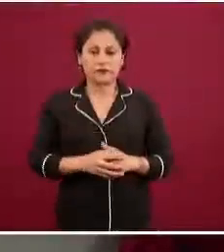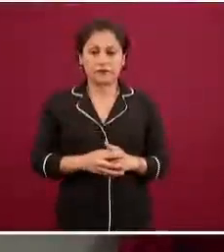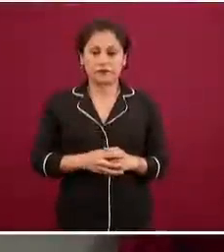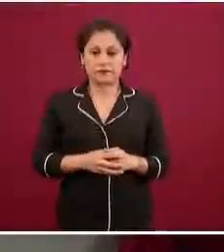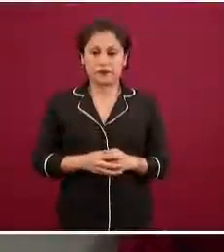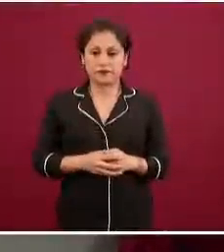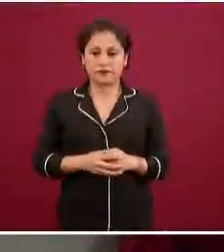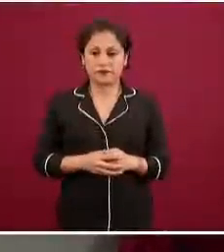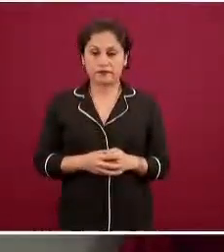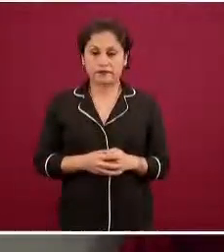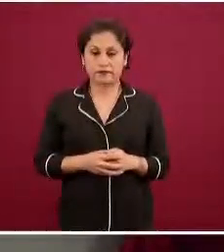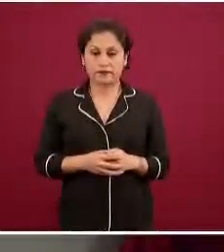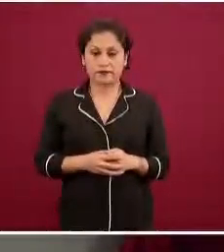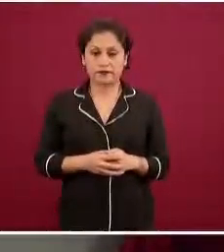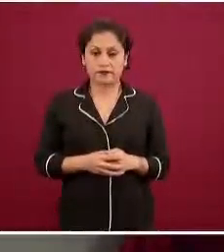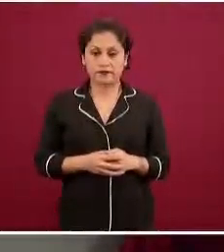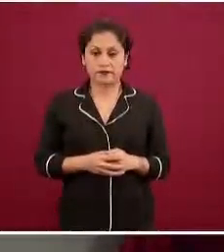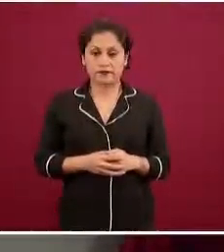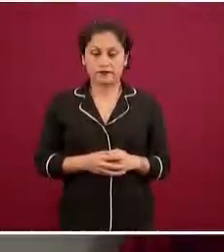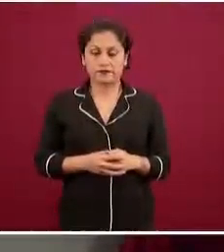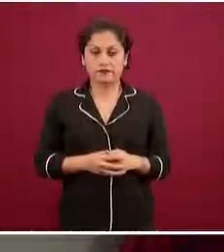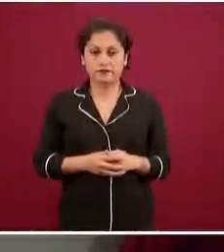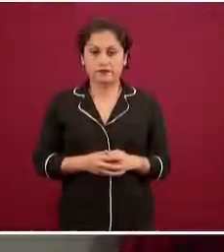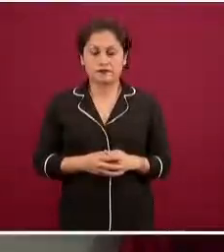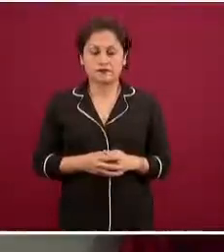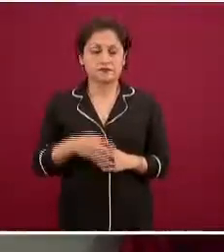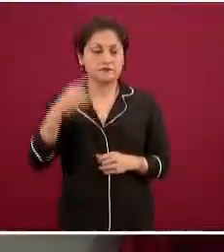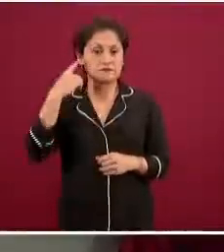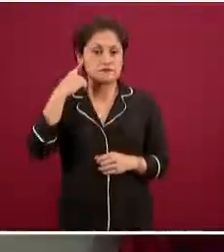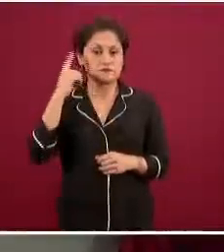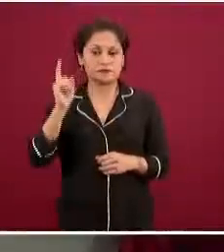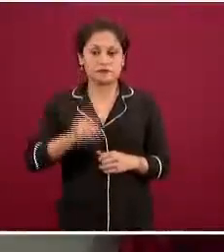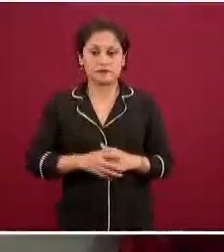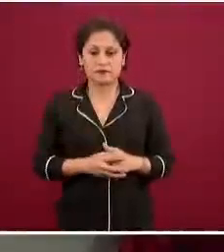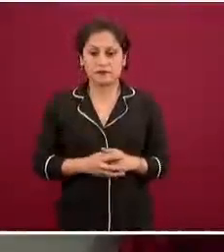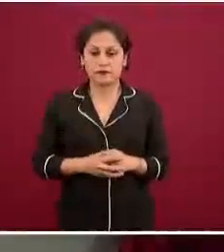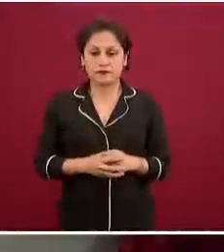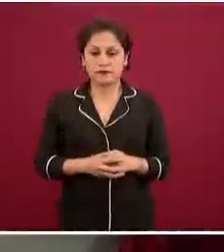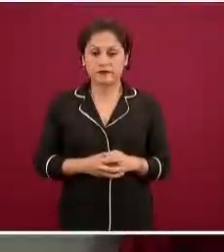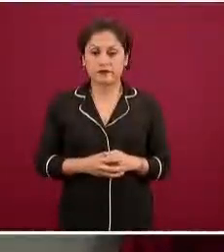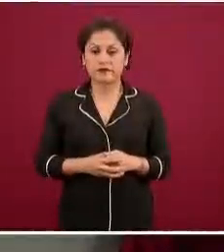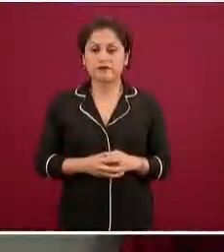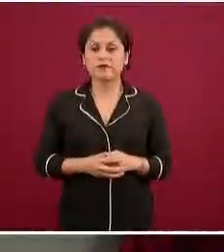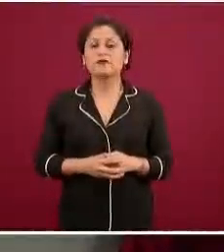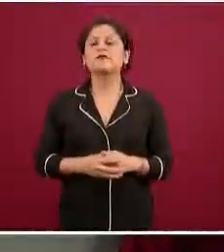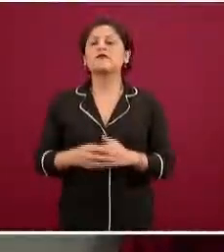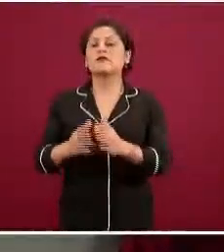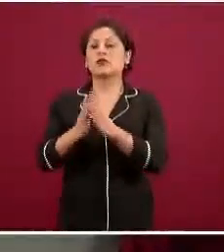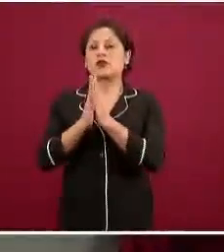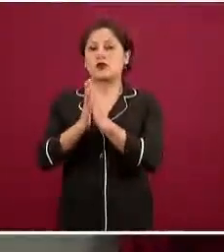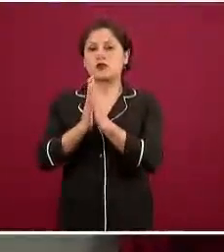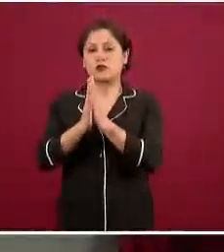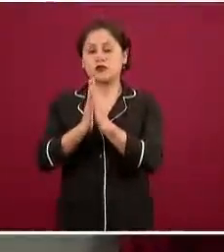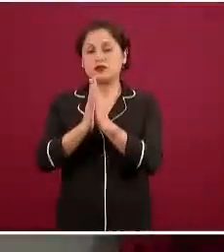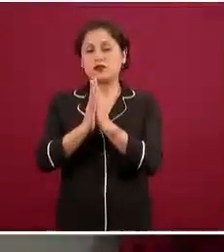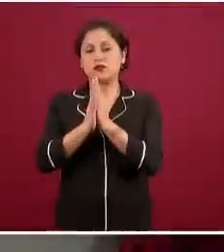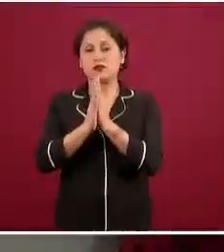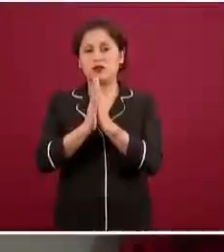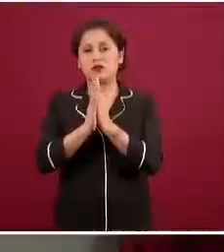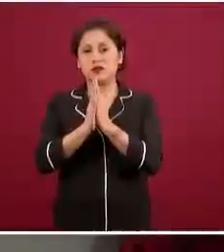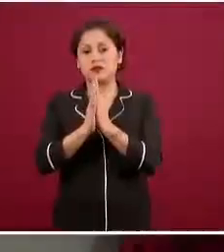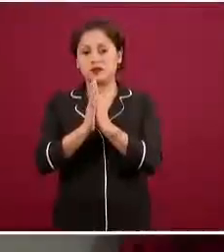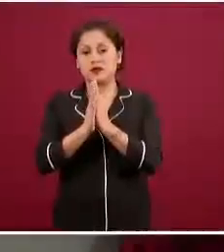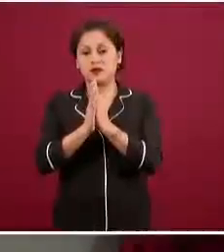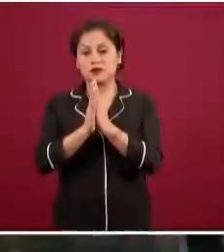Mire, hay muchas dudas, lo que presentó es muy complejo. Entonces, por favor, si la